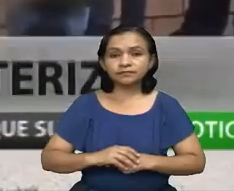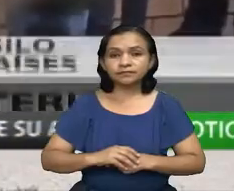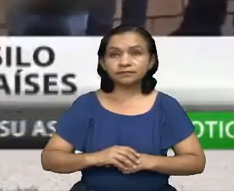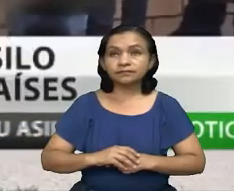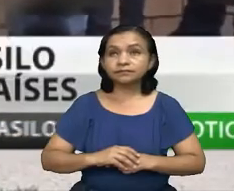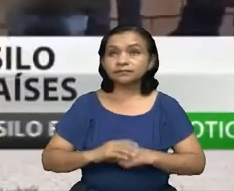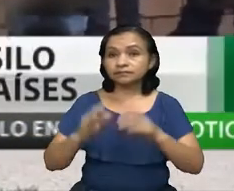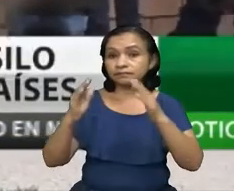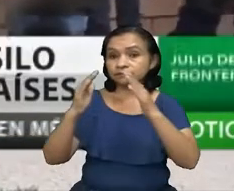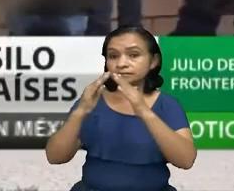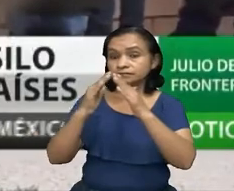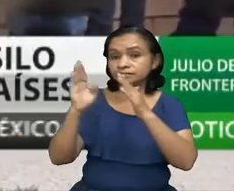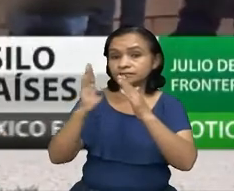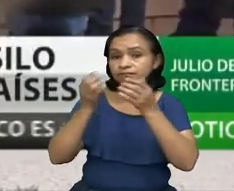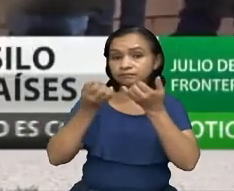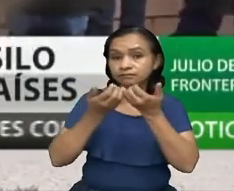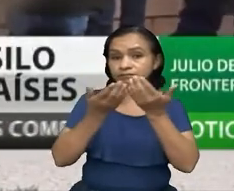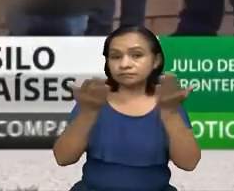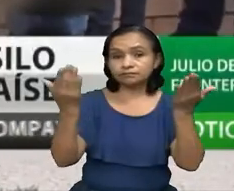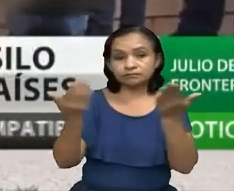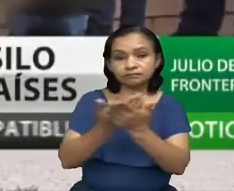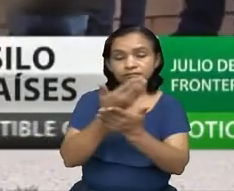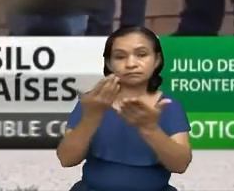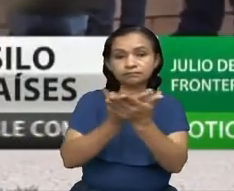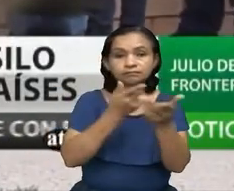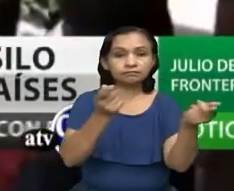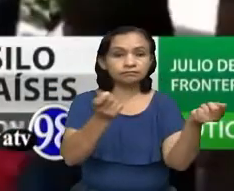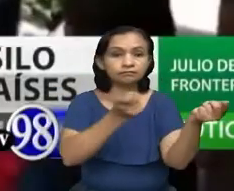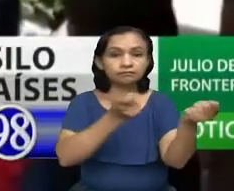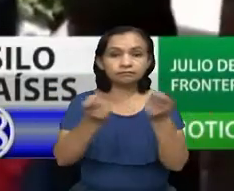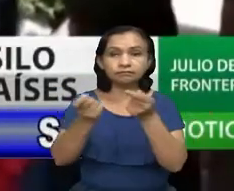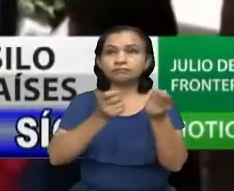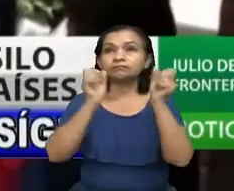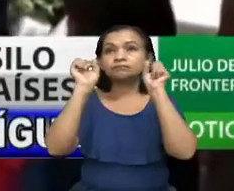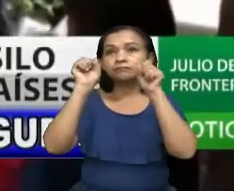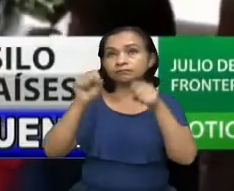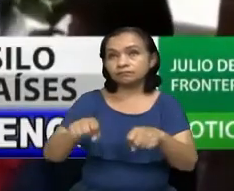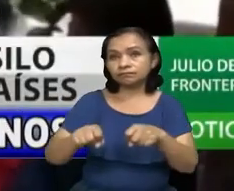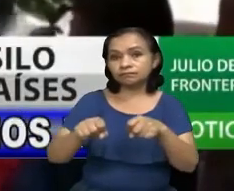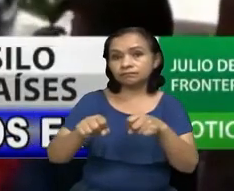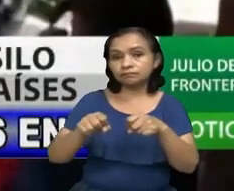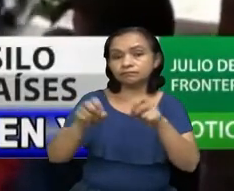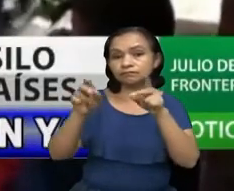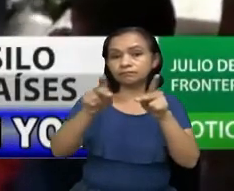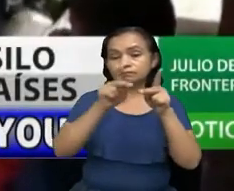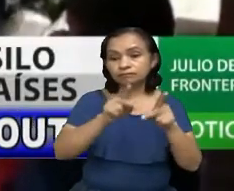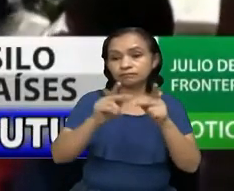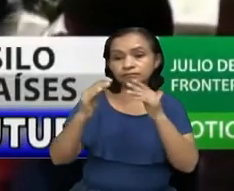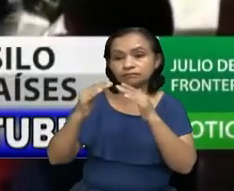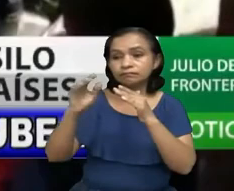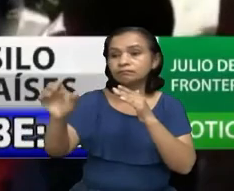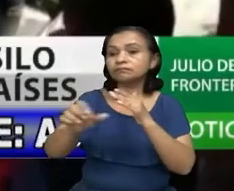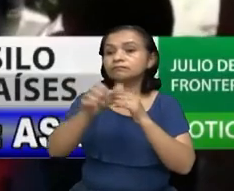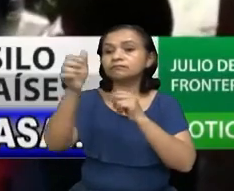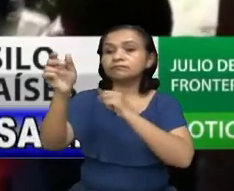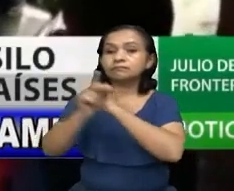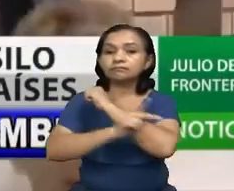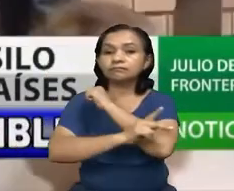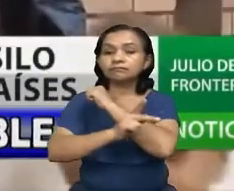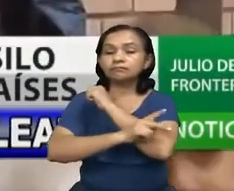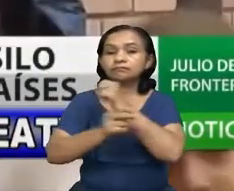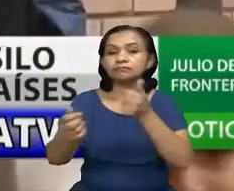La Casa Blanca ha publicado una nueva regulación migratoria para poder enviar a solicitantes de asilo a otra nación que tenga